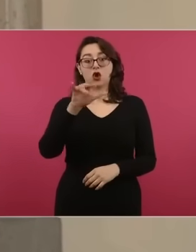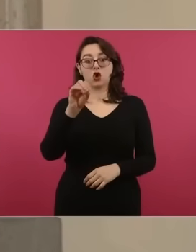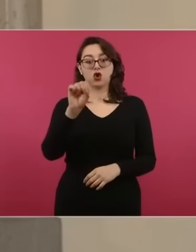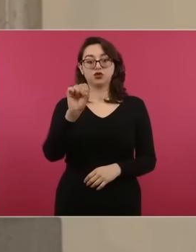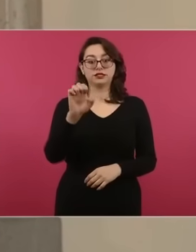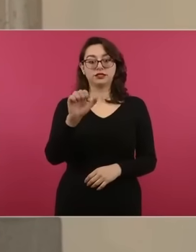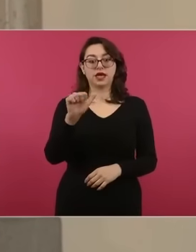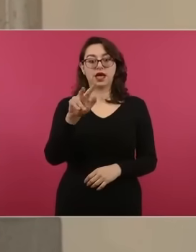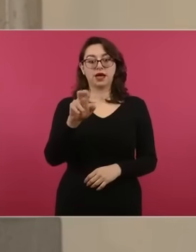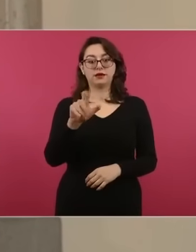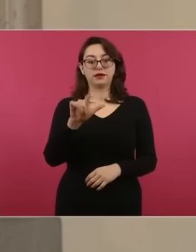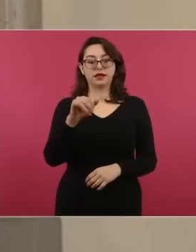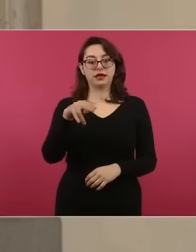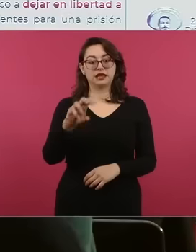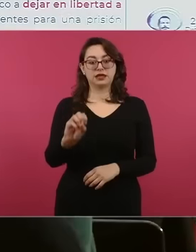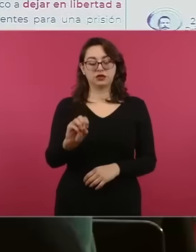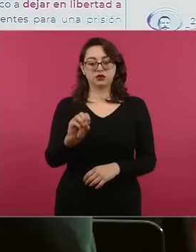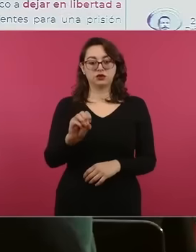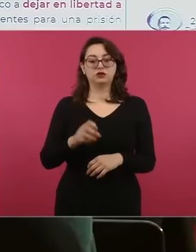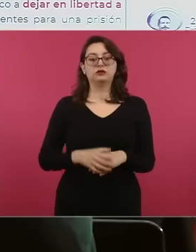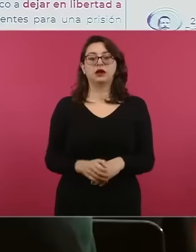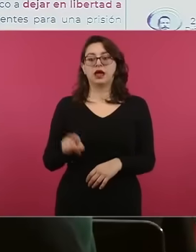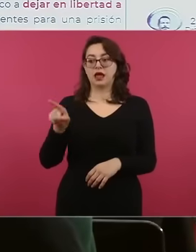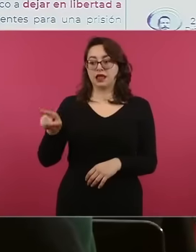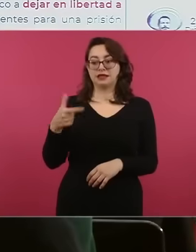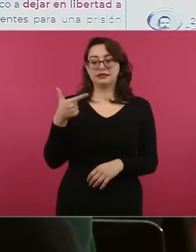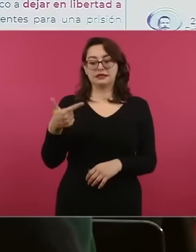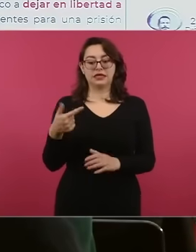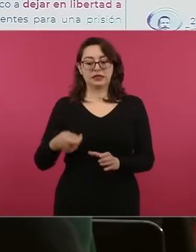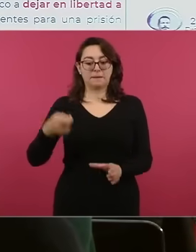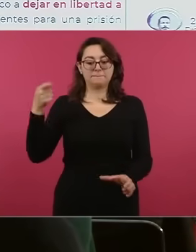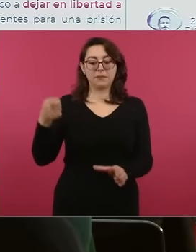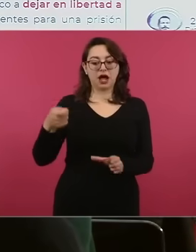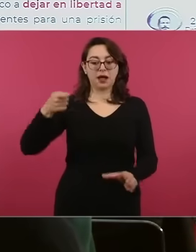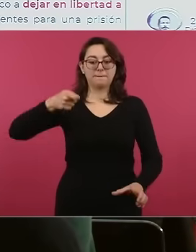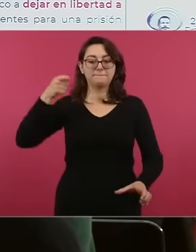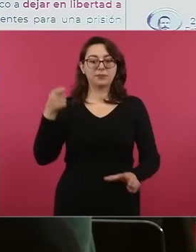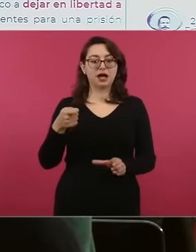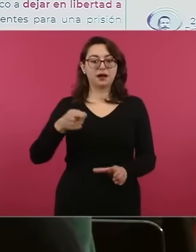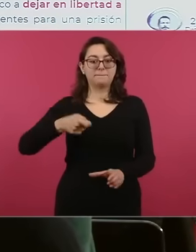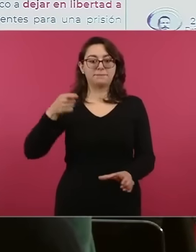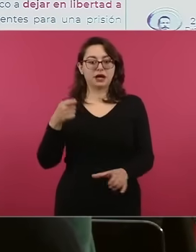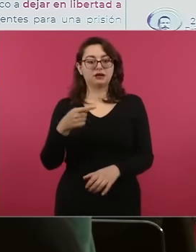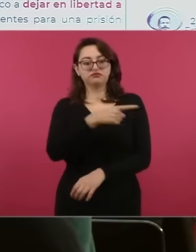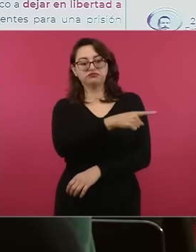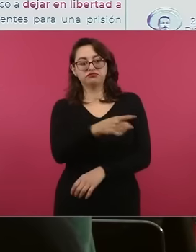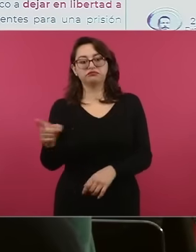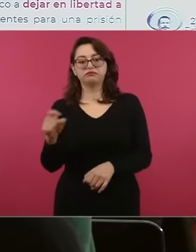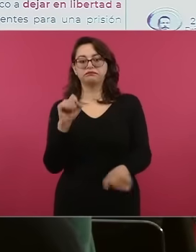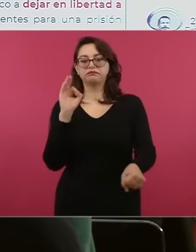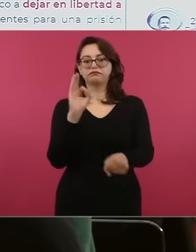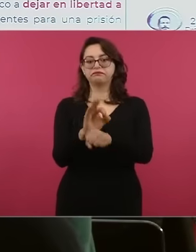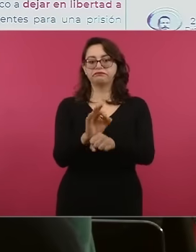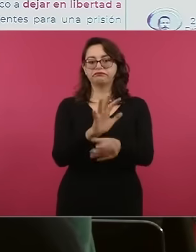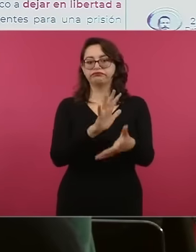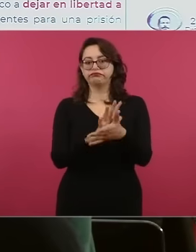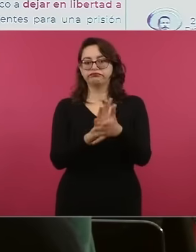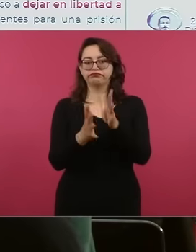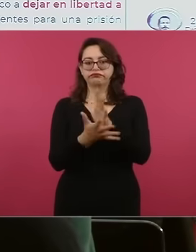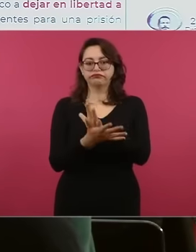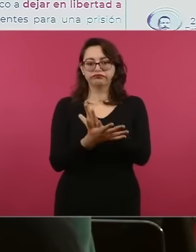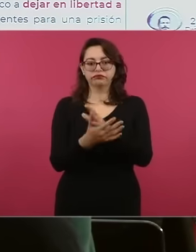Orozco Córdoba él ha emitido siete resoluciones adversas a los intereses de la justicia en cuatro determinó